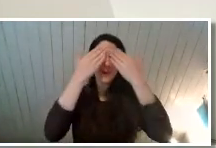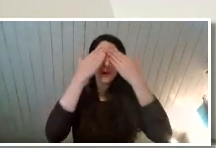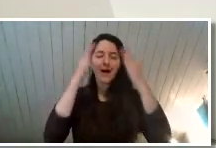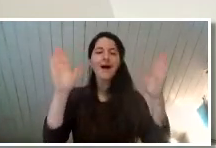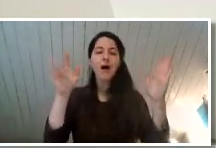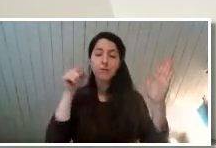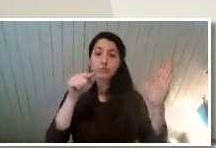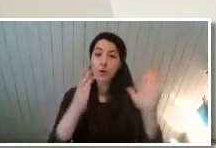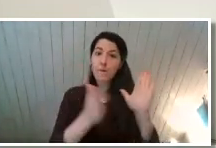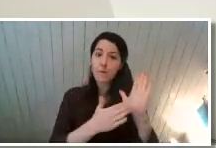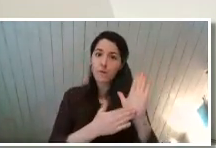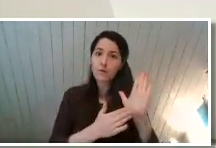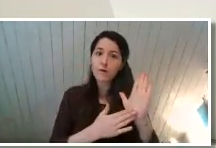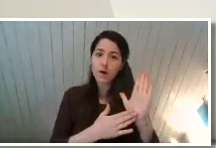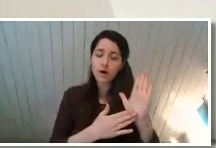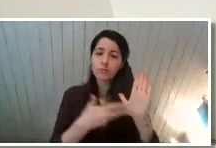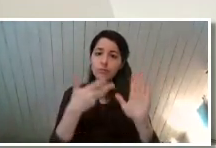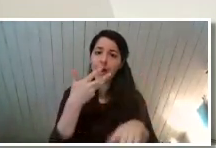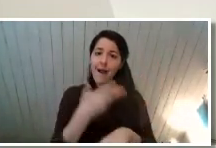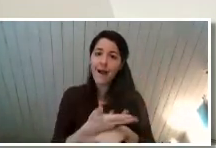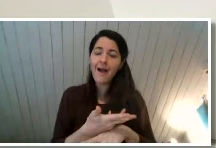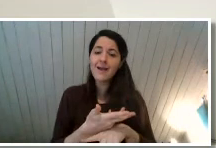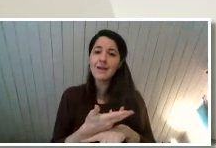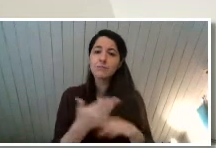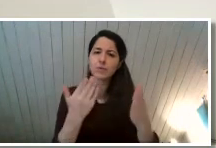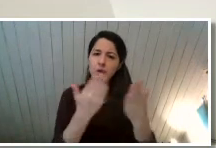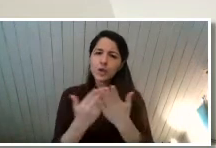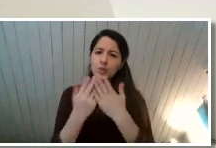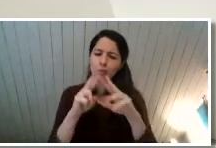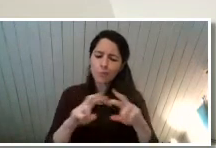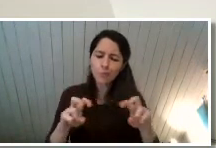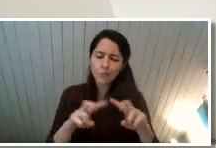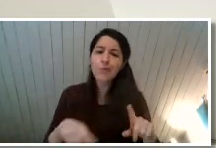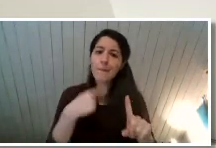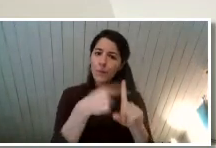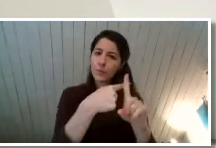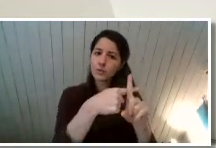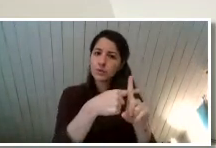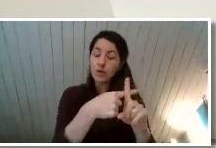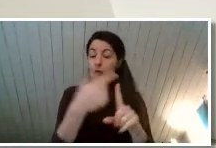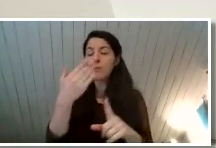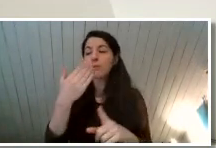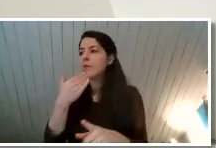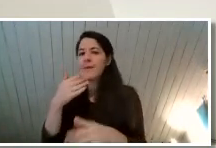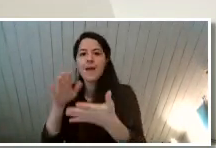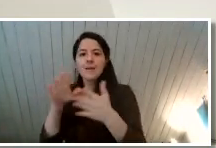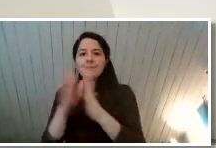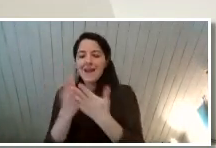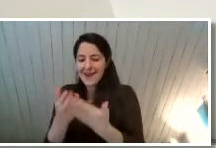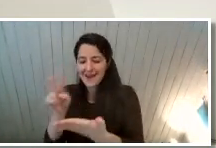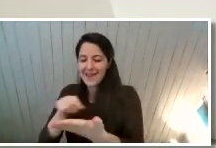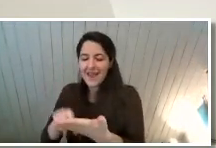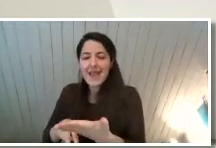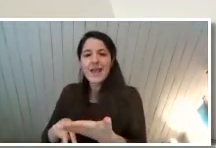en estudios de que esto da un beneficio, pero también hablamos de leer un libro, de ver la televisión, ojalá no noticias, porque ahí